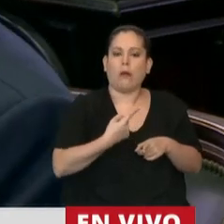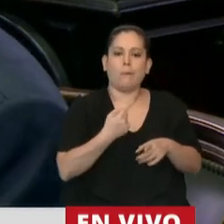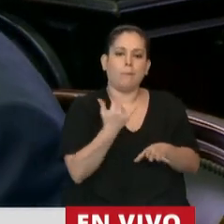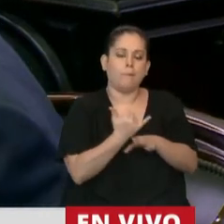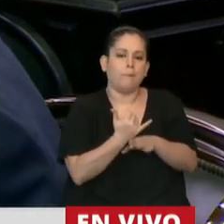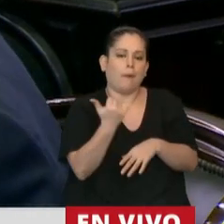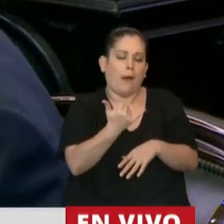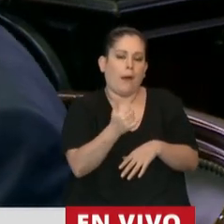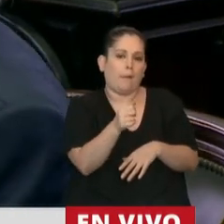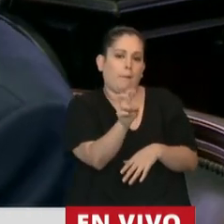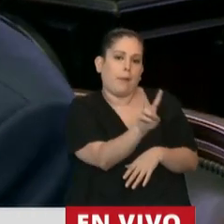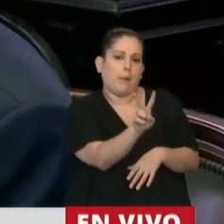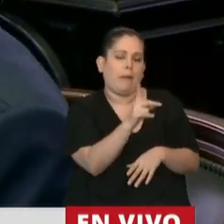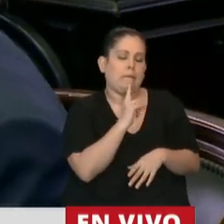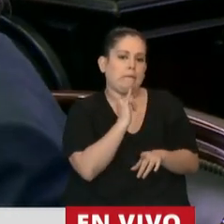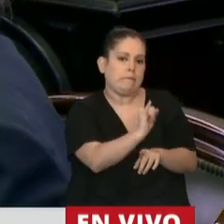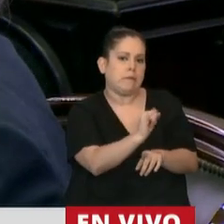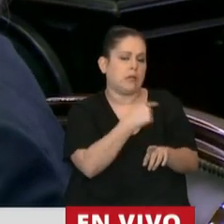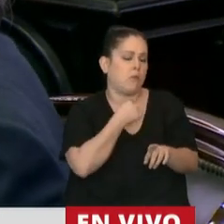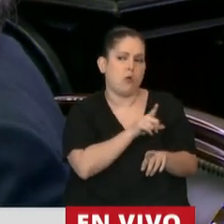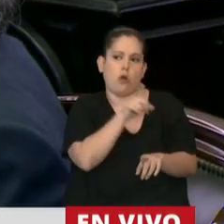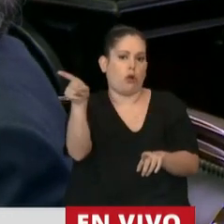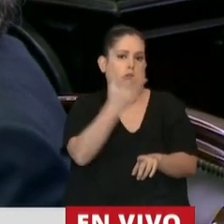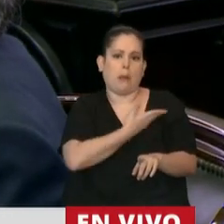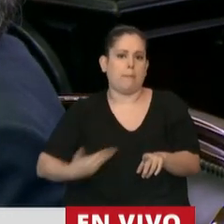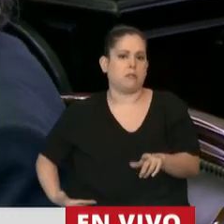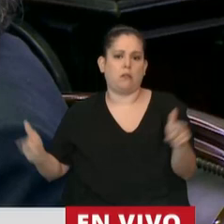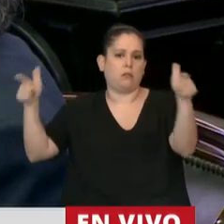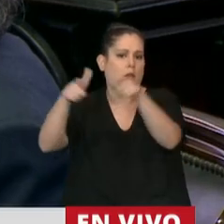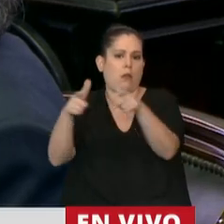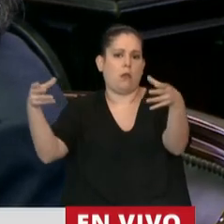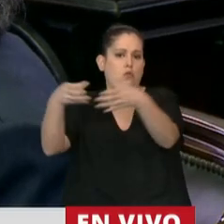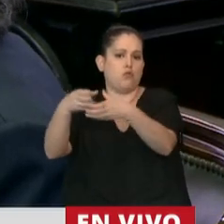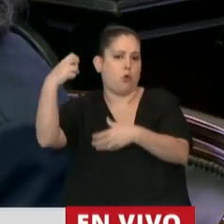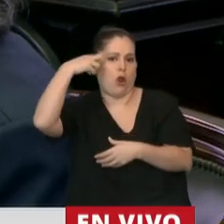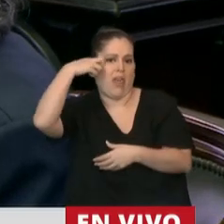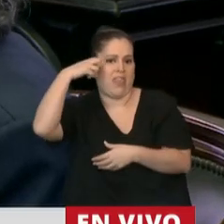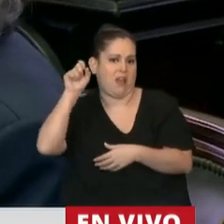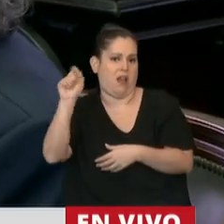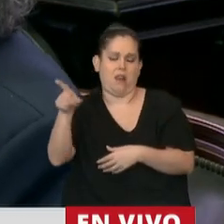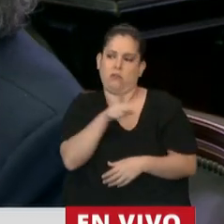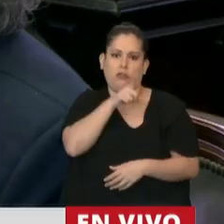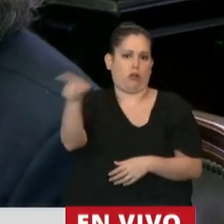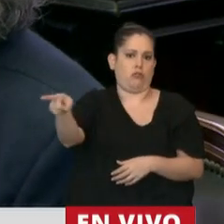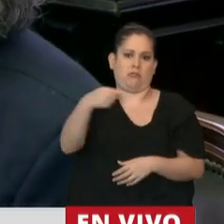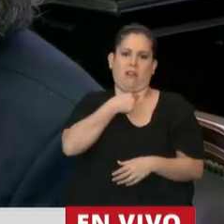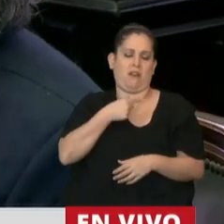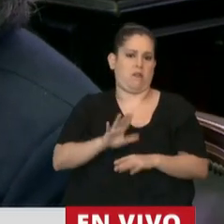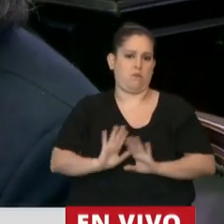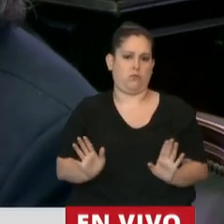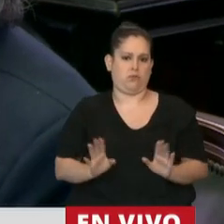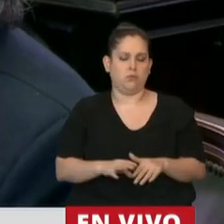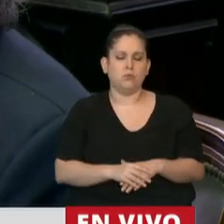de privilegio en contra del presidente del Partido Radical de la República Argentina. Y la verdad